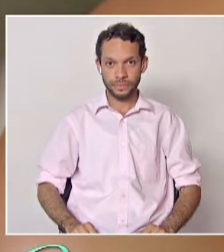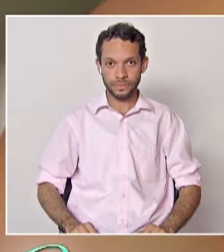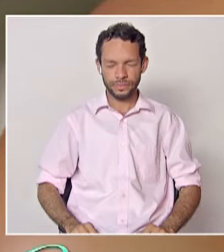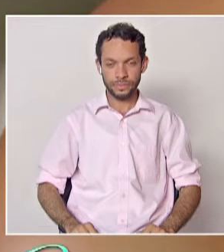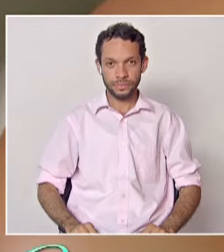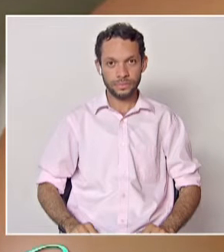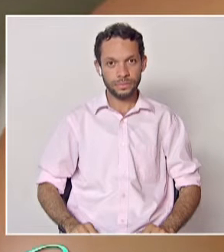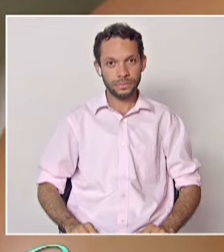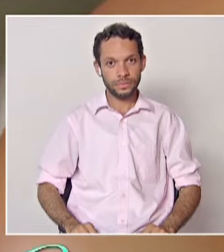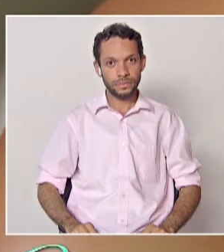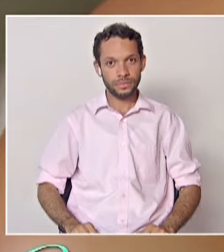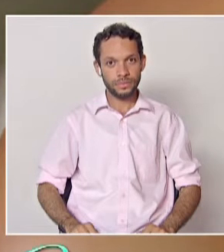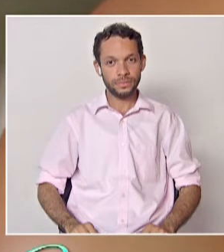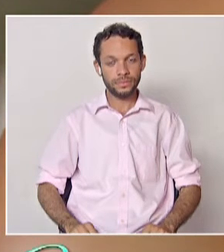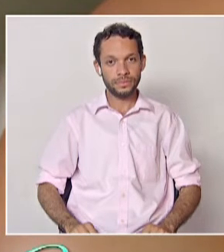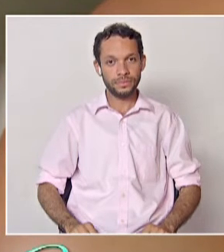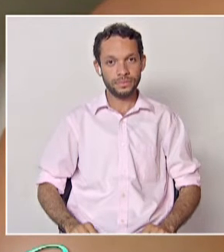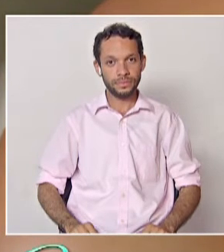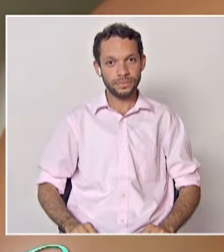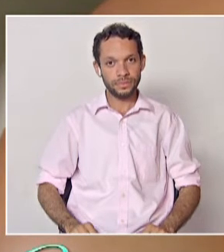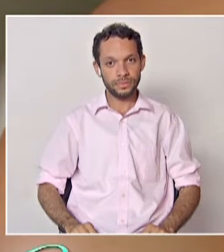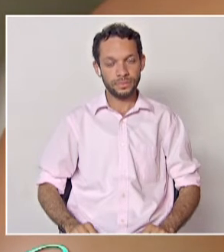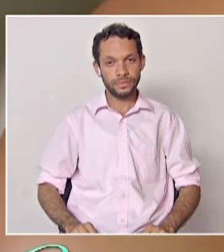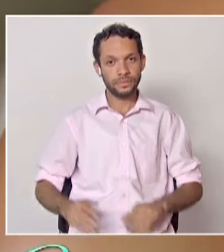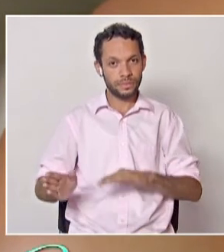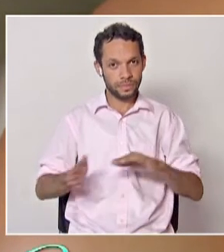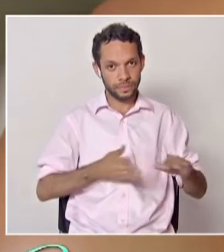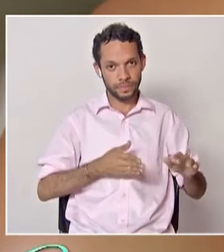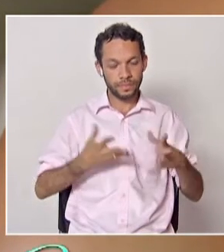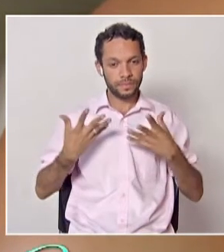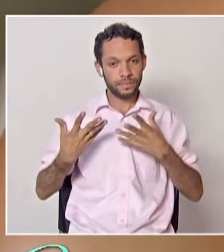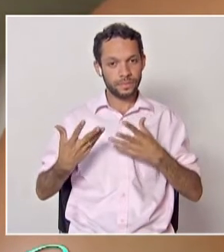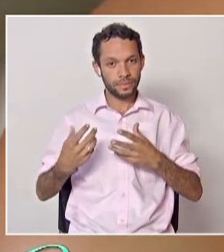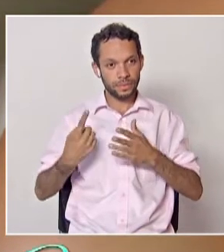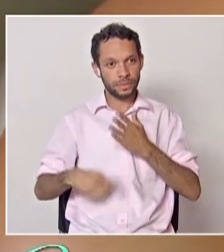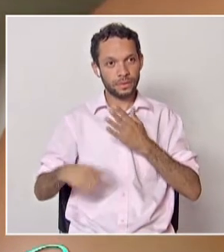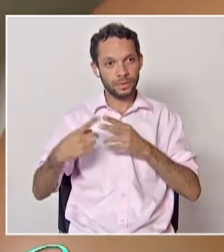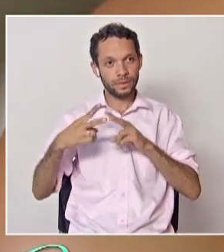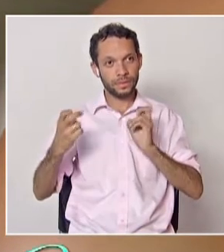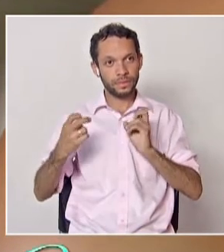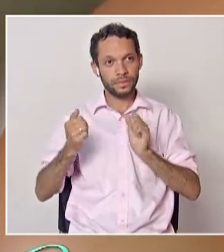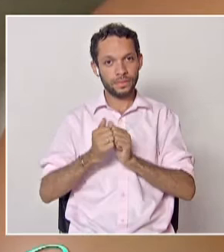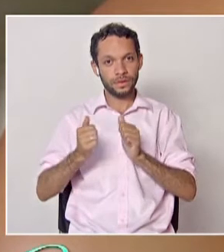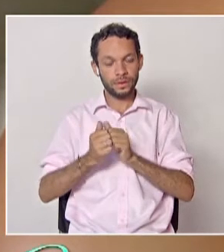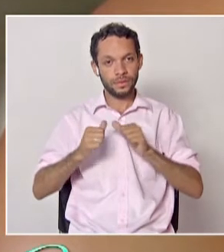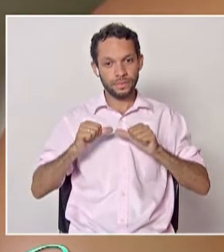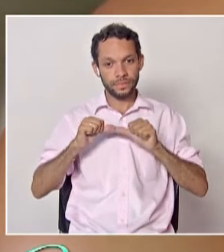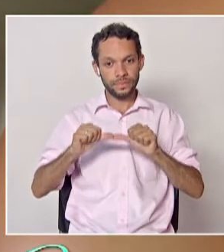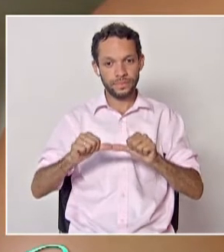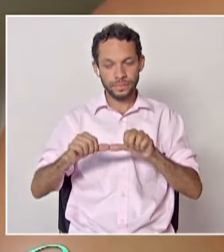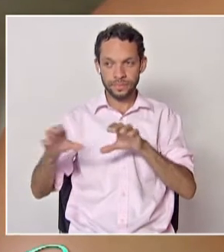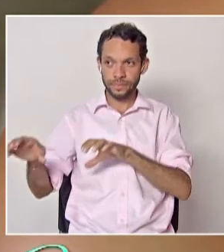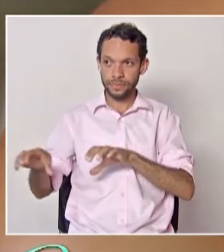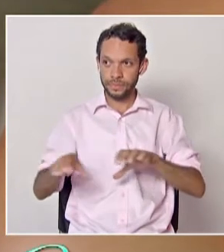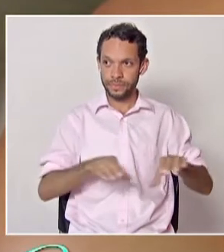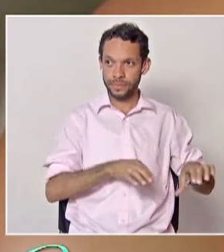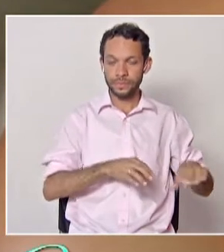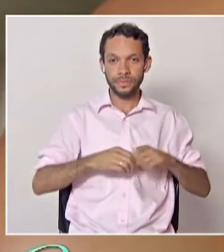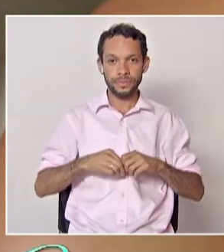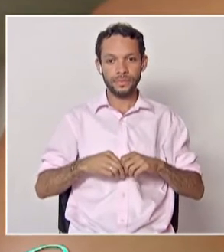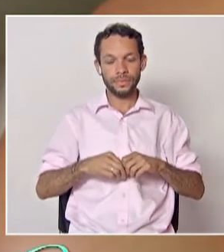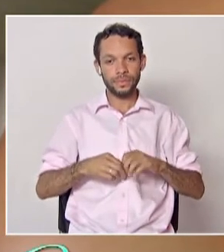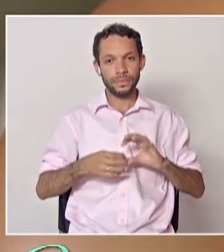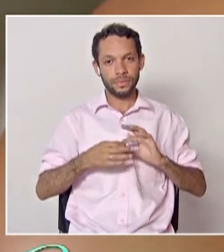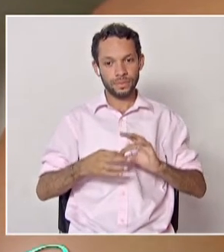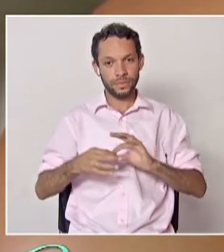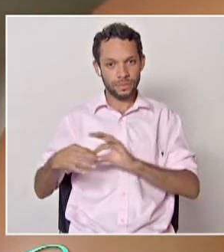liberando todo lo que tiene que ver con ese flujo de esa energía. ¿Por qué? Porque la energía que está acumulada no consiste solamente en liberarla o en limpiar el canal Zen como lo hacemos con las